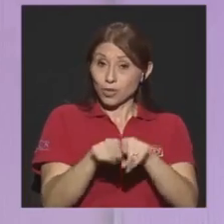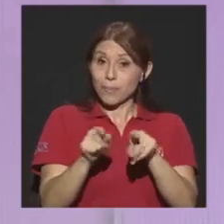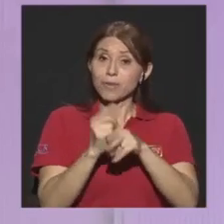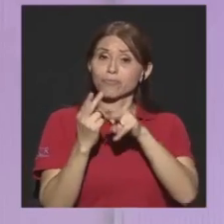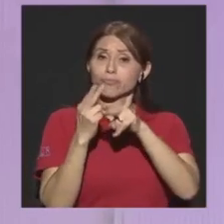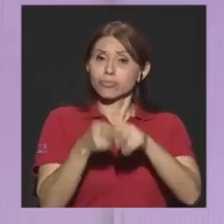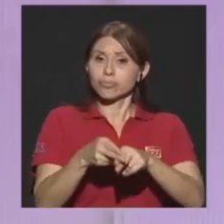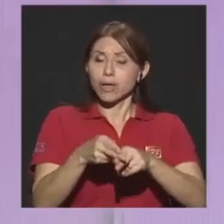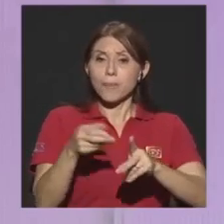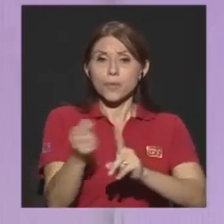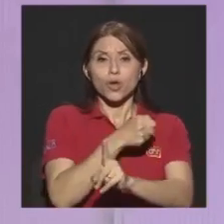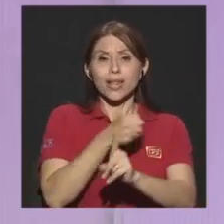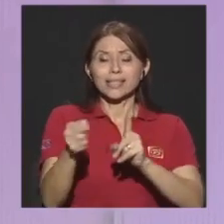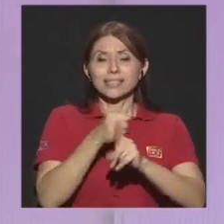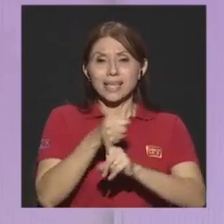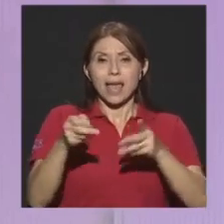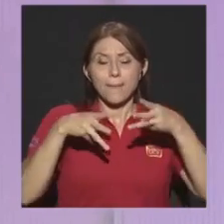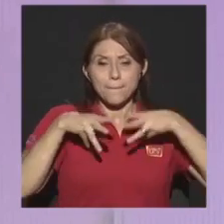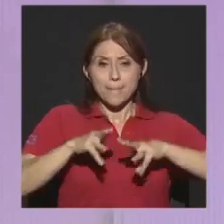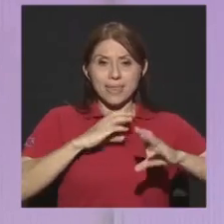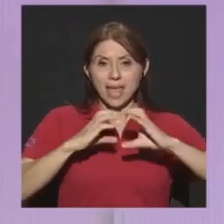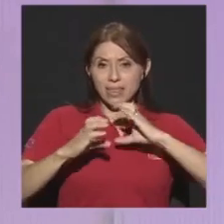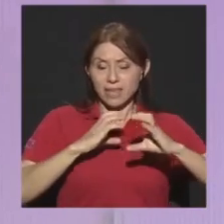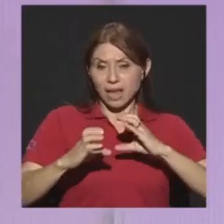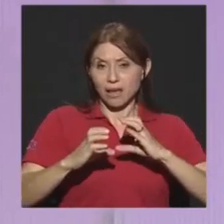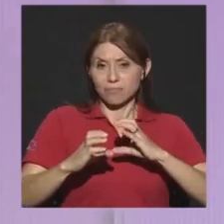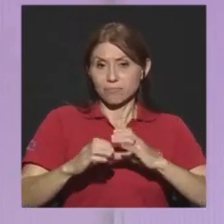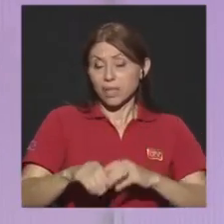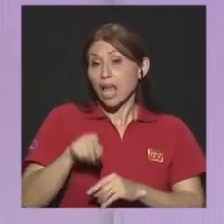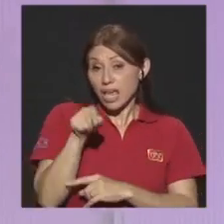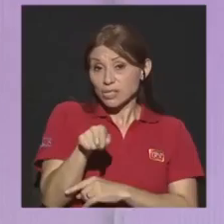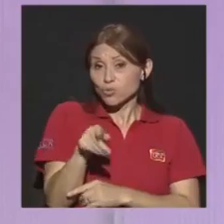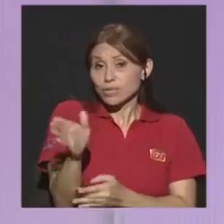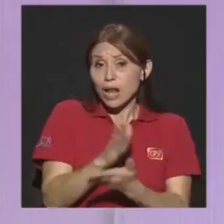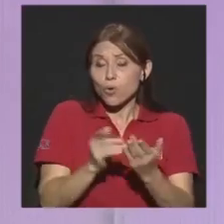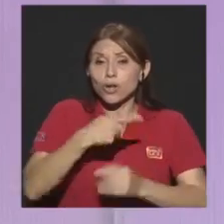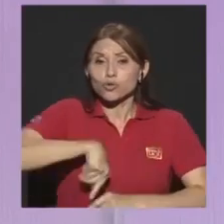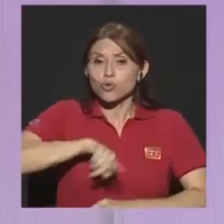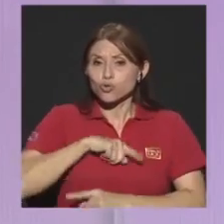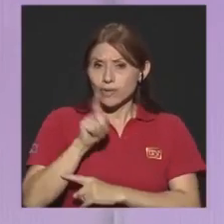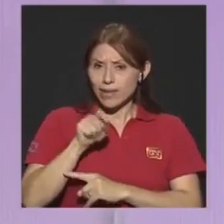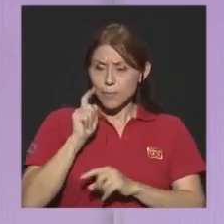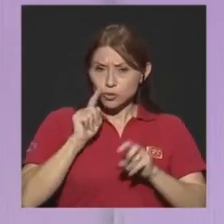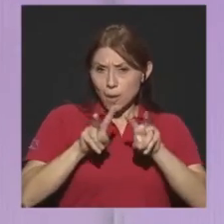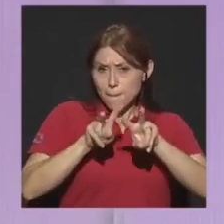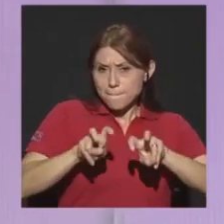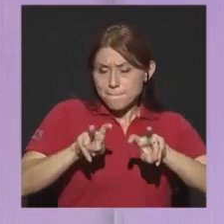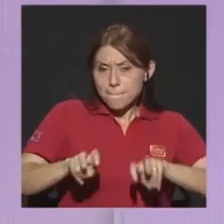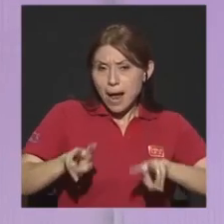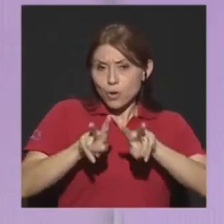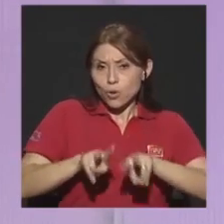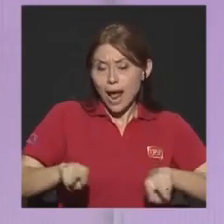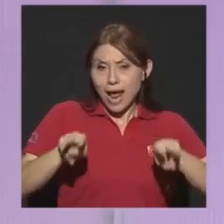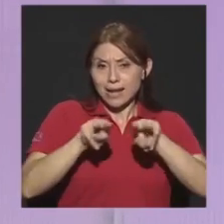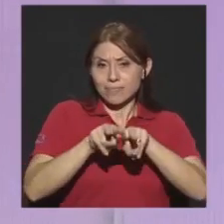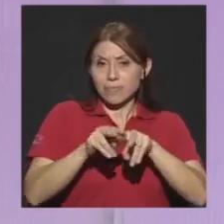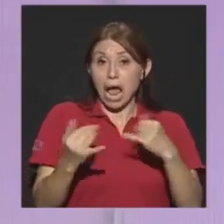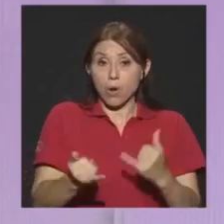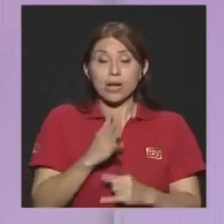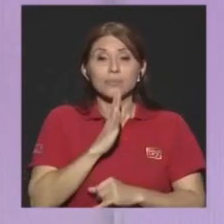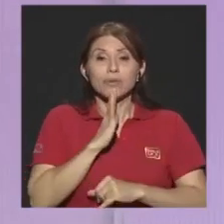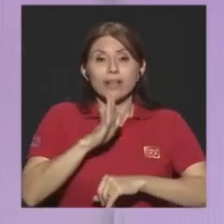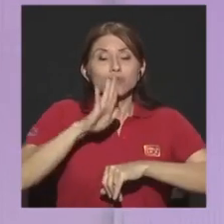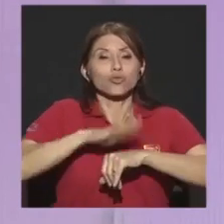un mecanismo legal, digamos, que habría que valorar ahora que estamos hablando en un contexto más amplio de una ley participativa de radio y televisión,